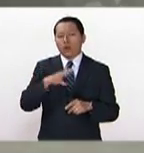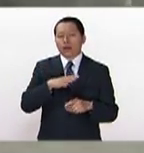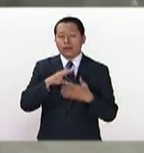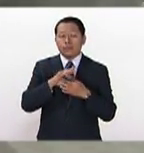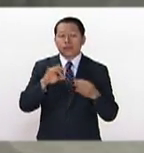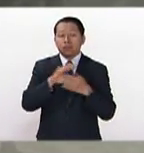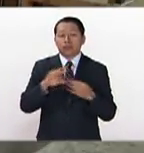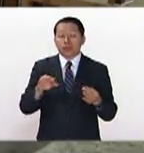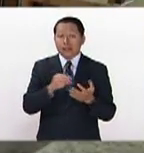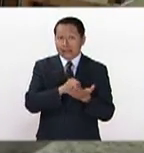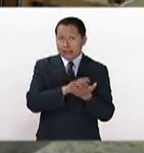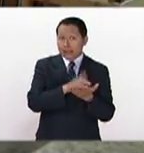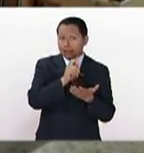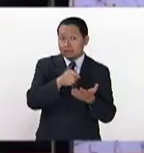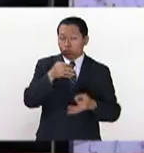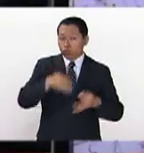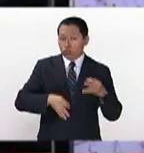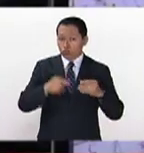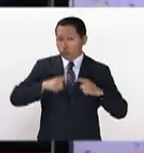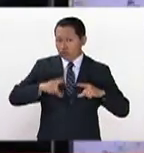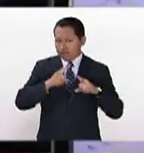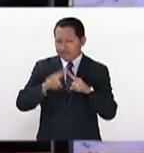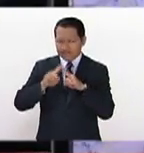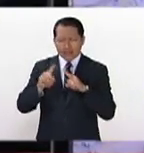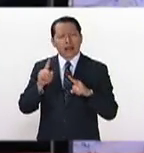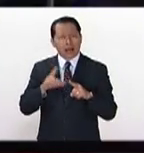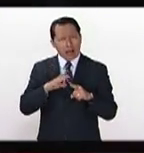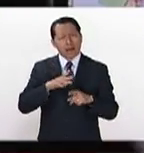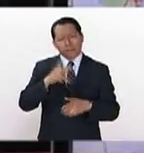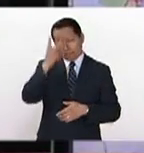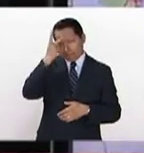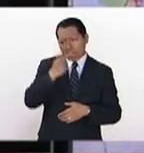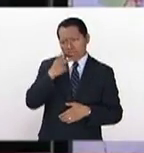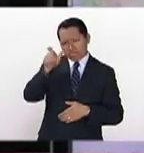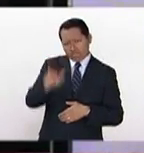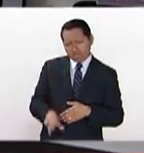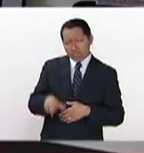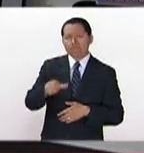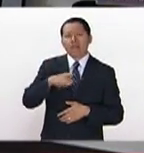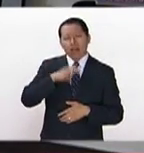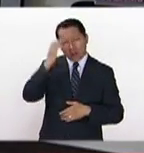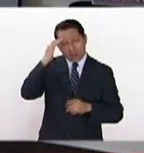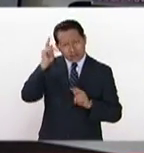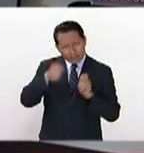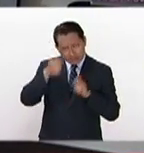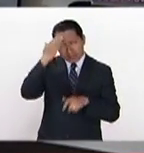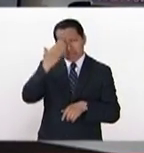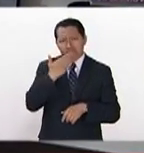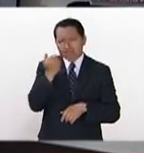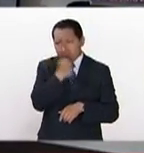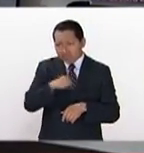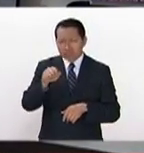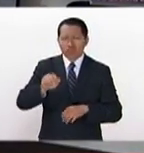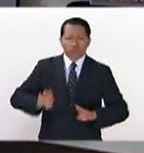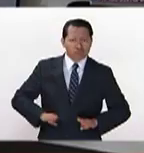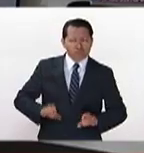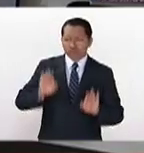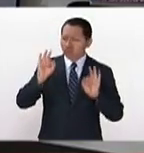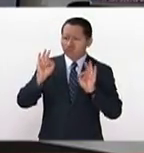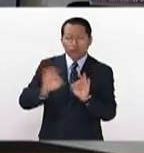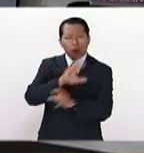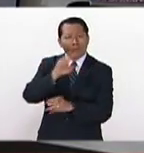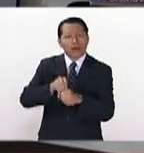documento garantiza que los elementos judiciales cumplen con el perfil, los conocimientos, la experiencia, las habilidades y las aptitudes para el desempeño